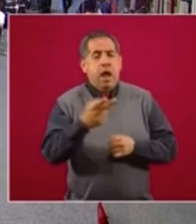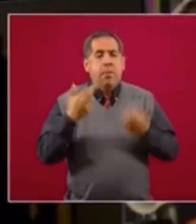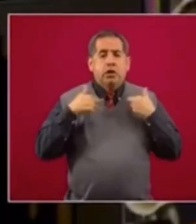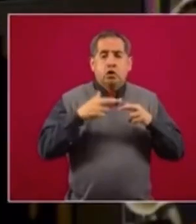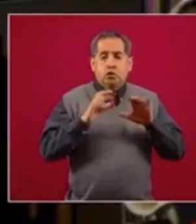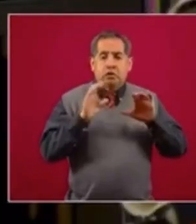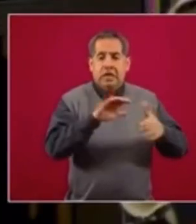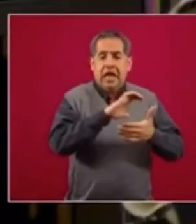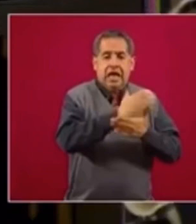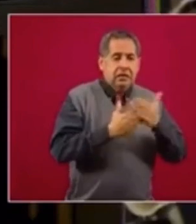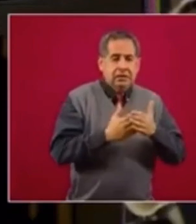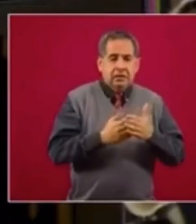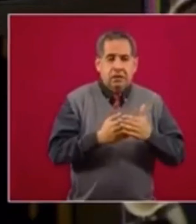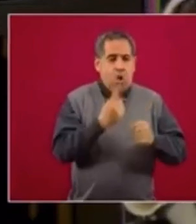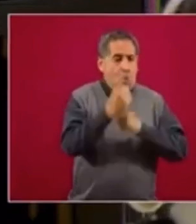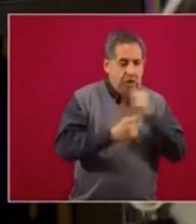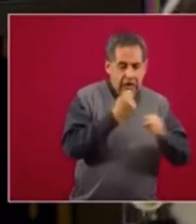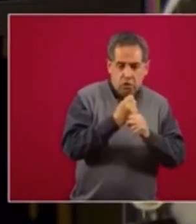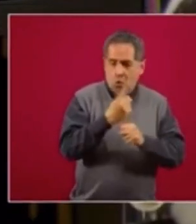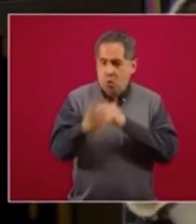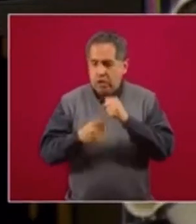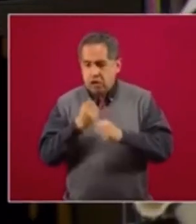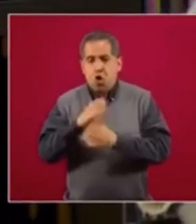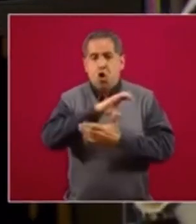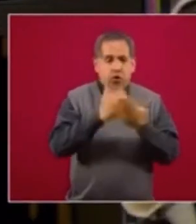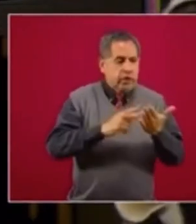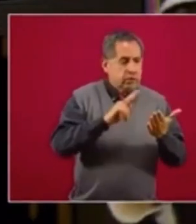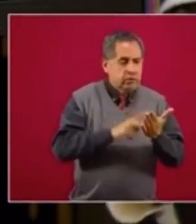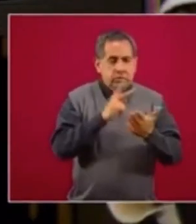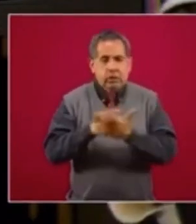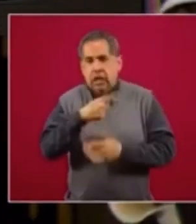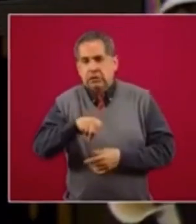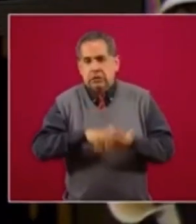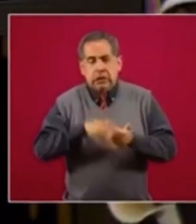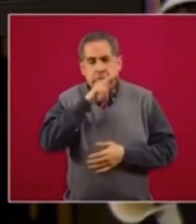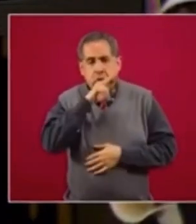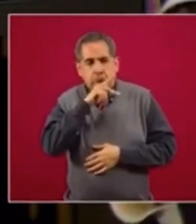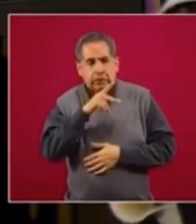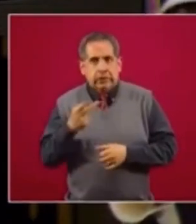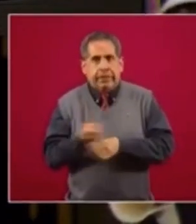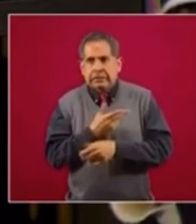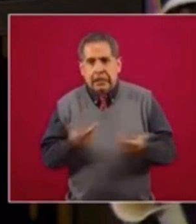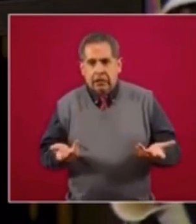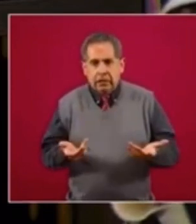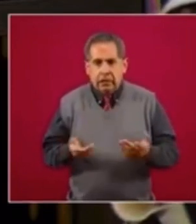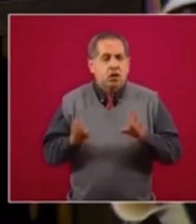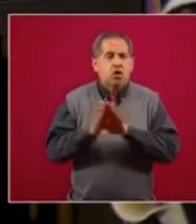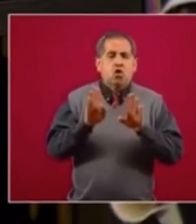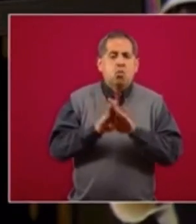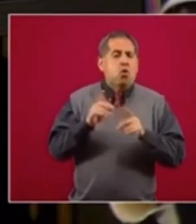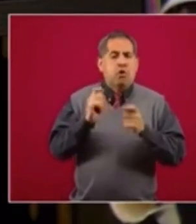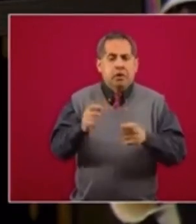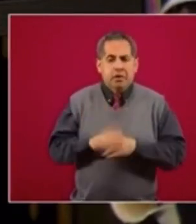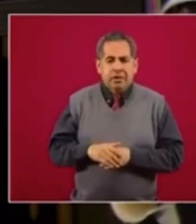contratados por cada ciclo escolar y que se les renueva el contrato cada ciclo? Están un poco preocupados porque pues están como en vilo. ¿Y cómo será el reparto